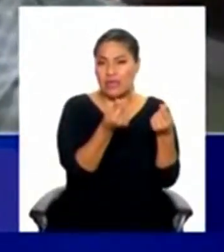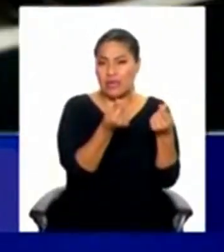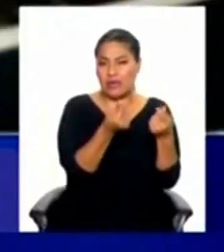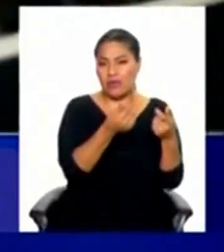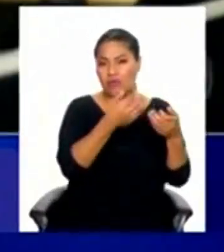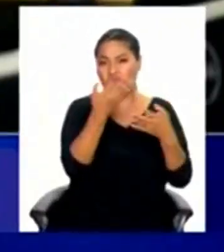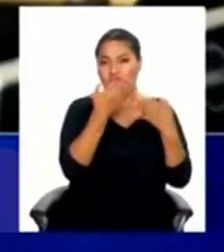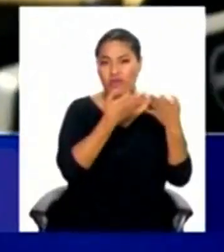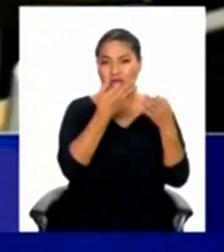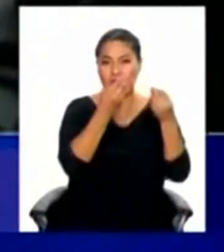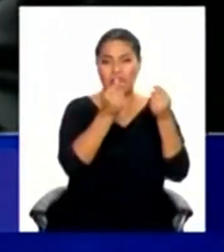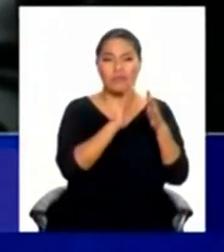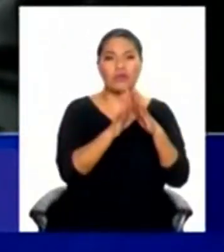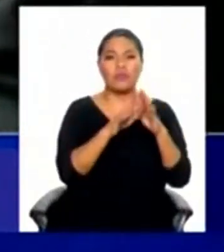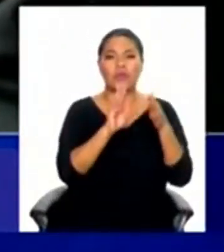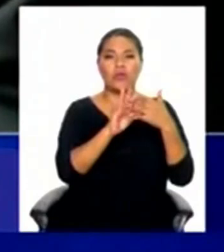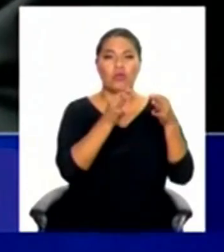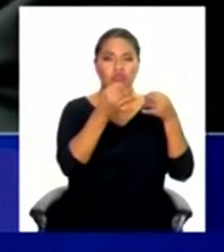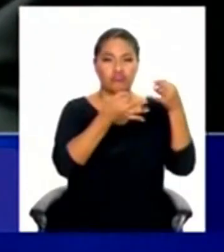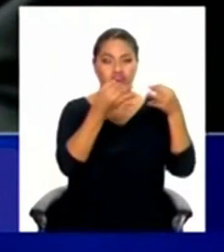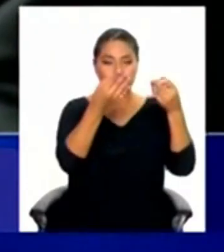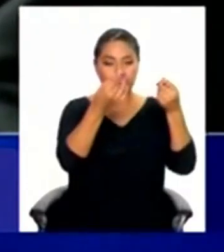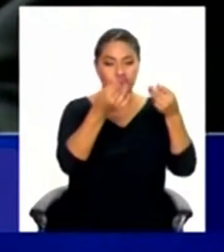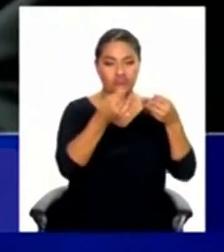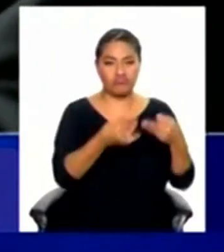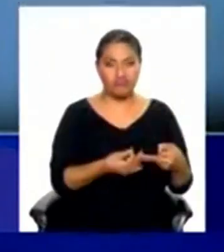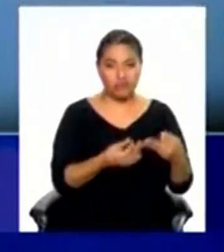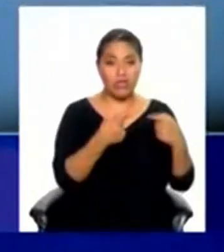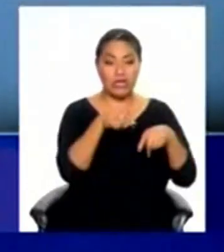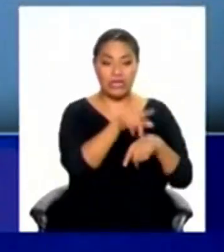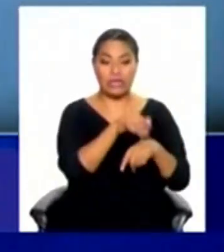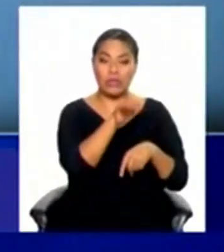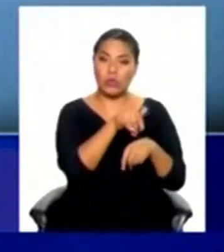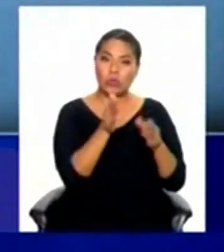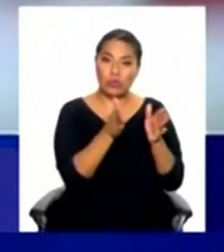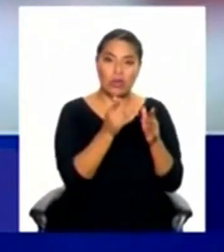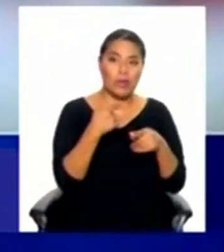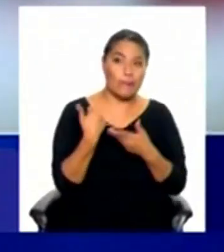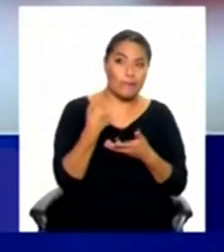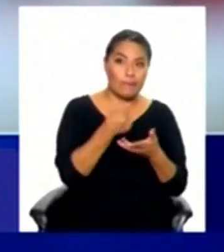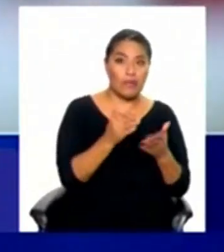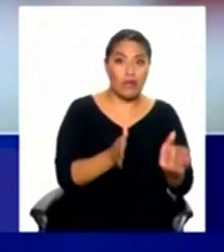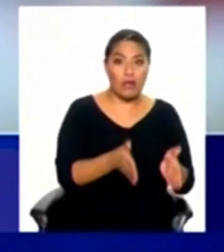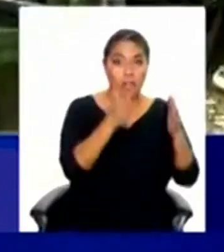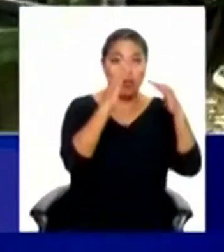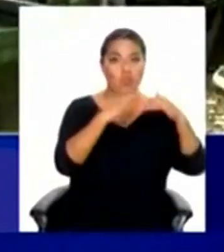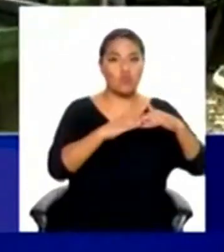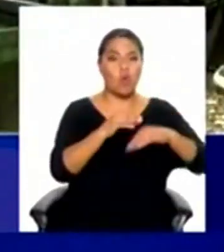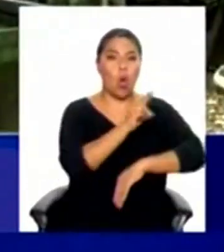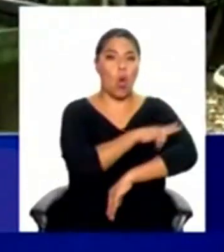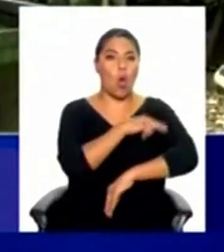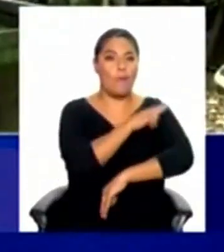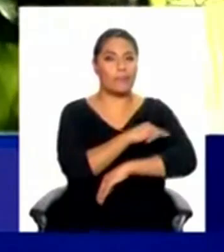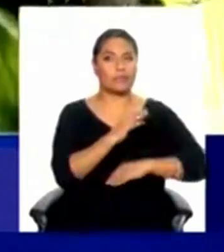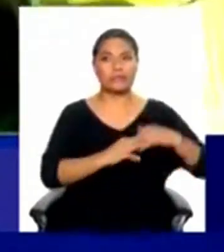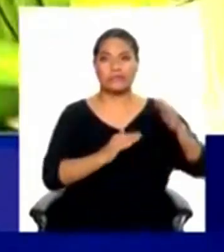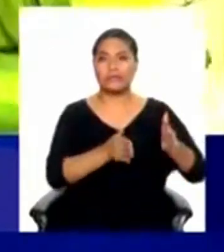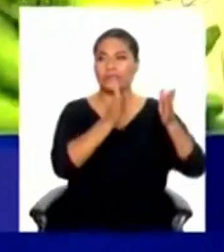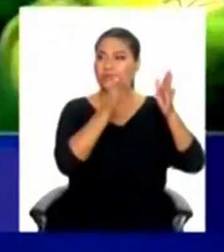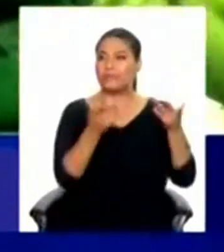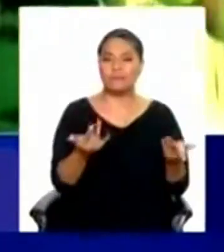la razón no por lo menos acercarnos un poco no sé si no podemos hacer hospital gama dos o gama tres